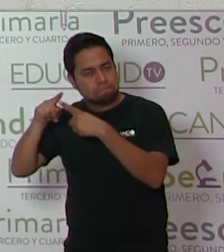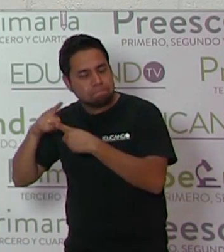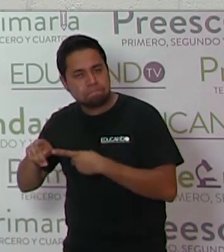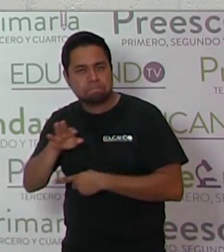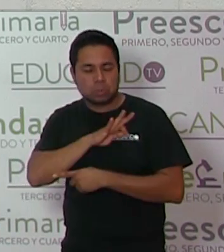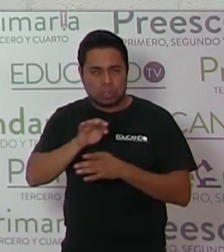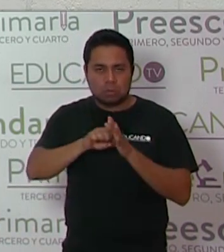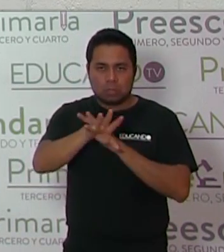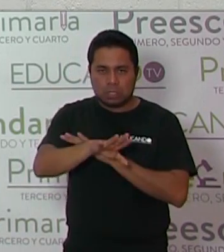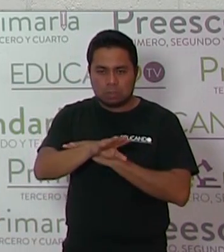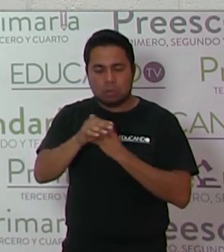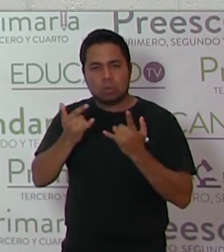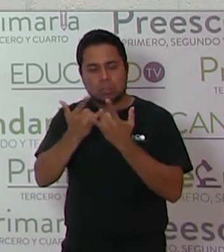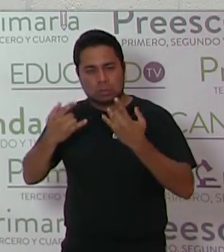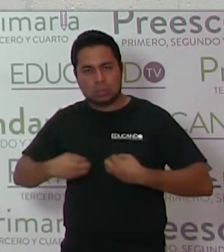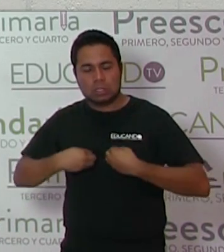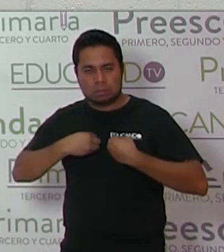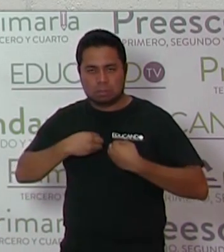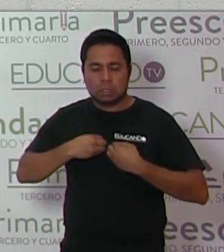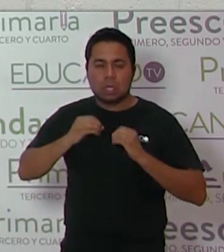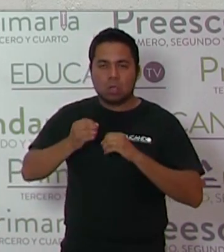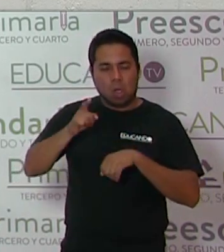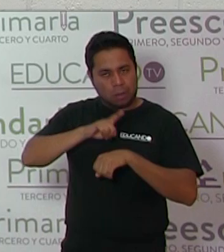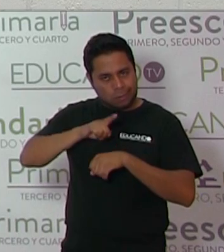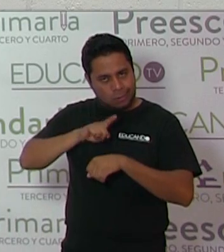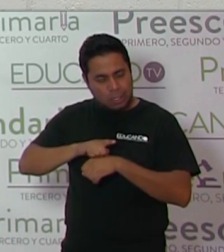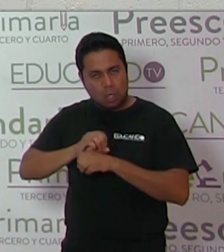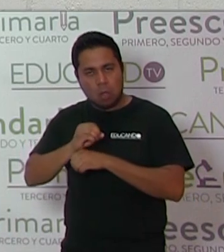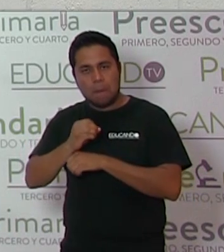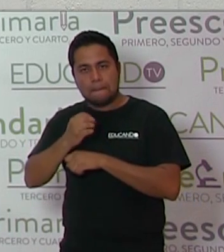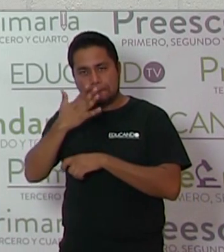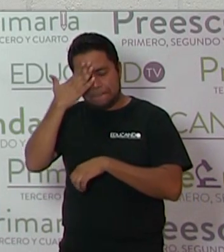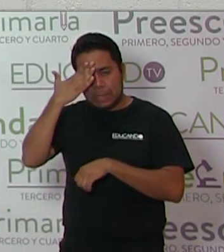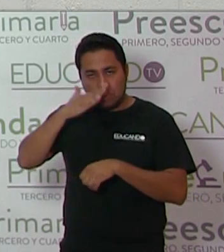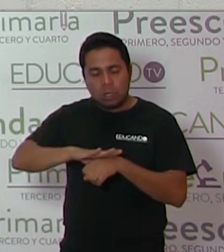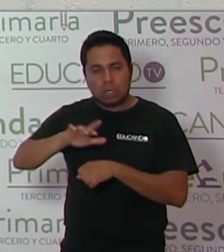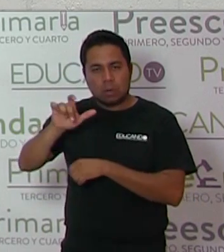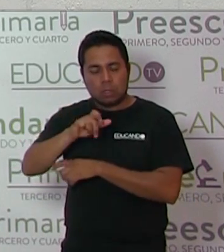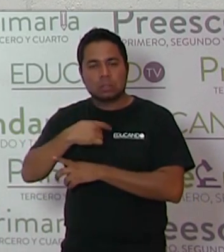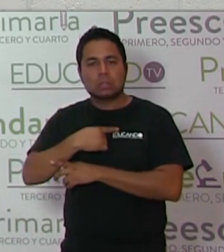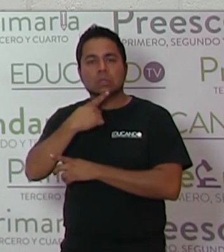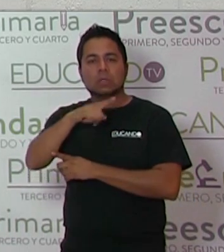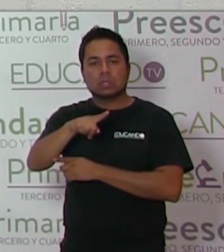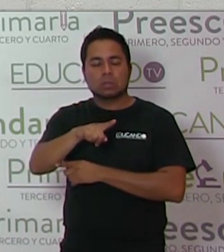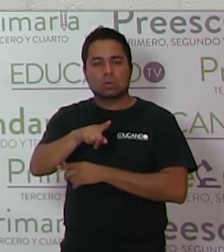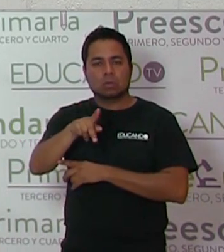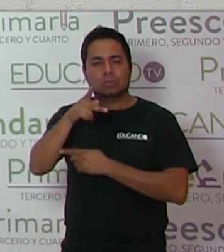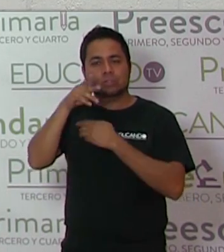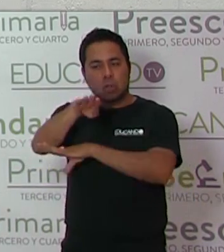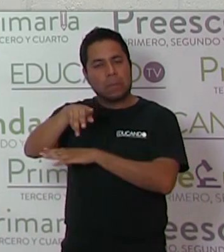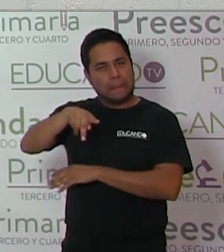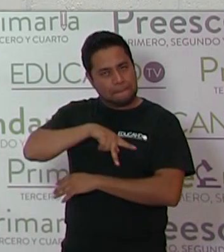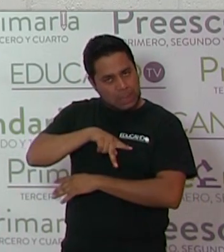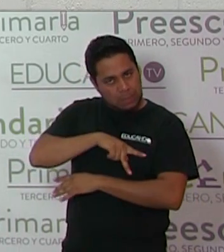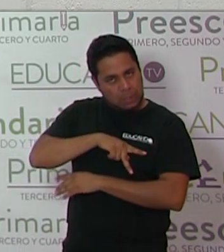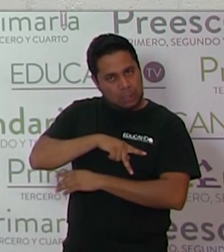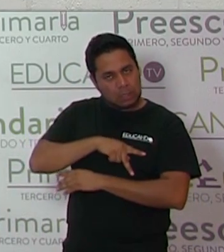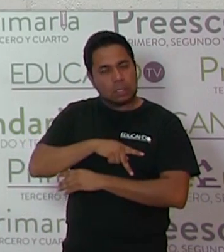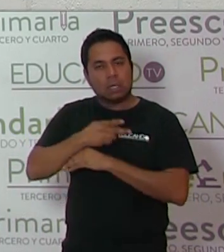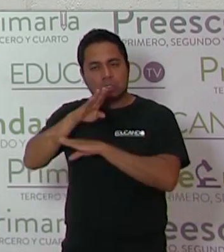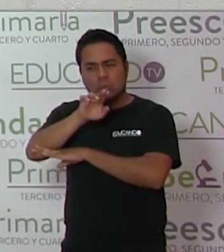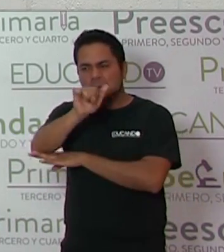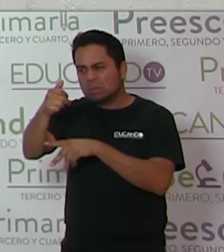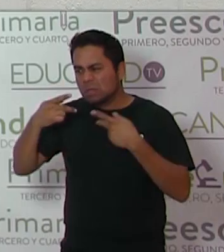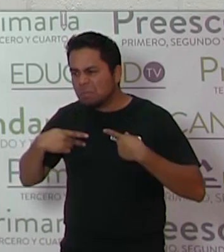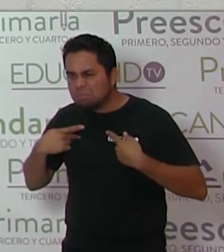variar, niños. Puede ser autobiografía o diario o memoria, cuando está hablando de sí mismo, y cuando